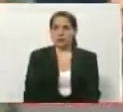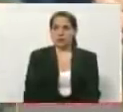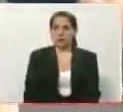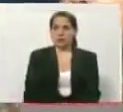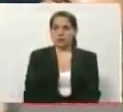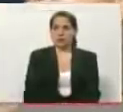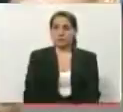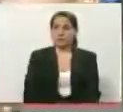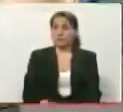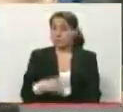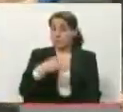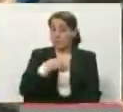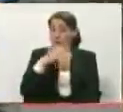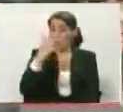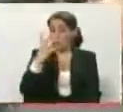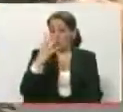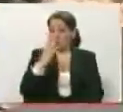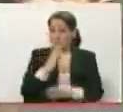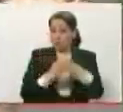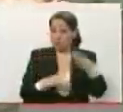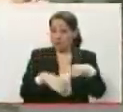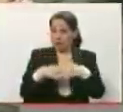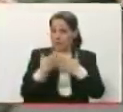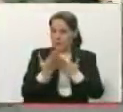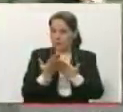Yo de las 4:30 de la mañana